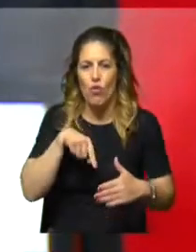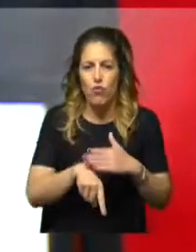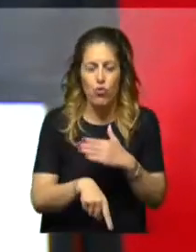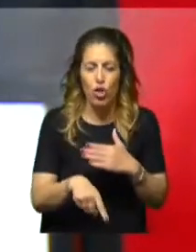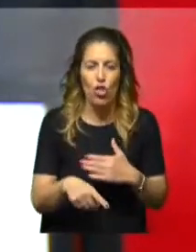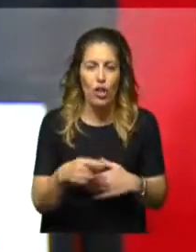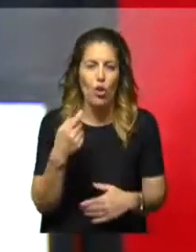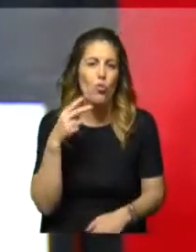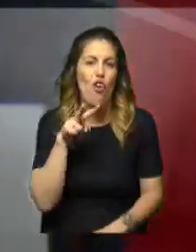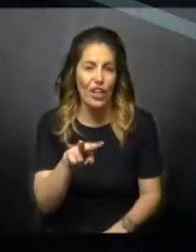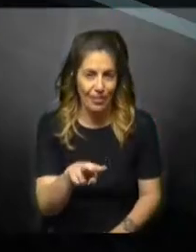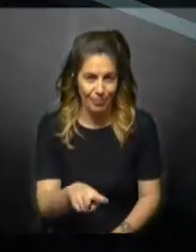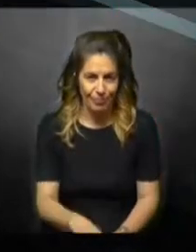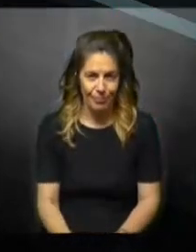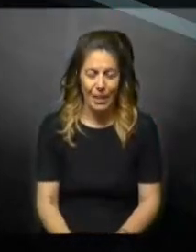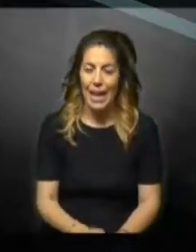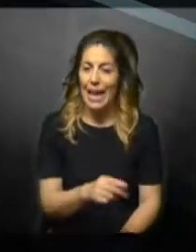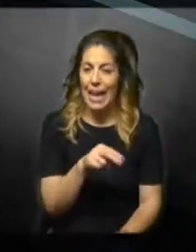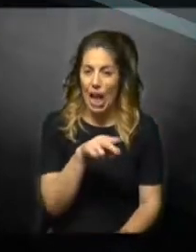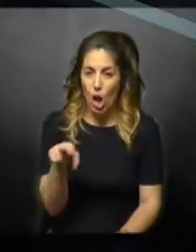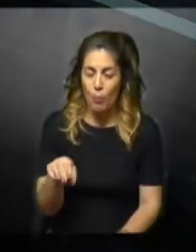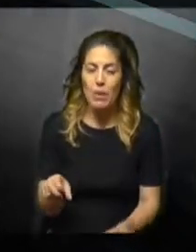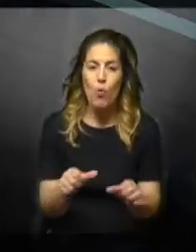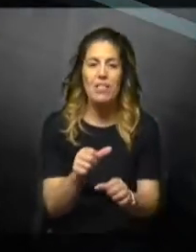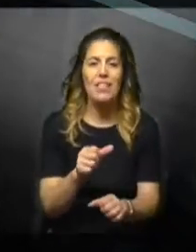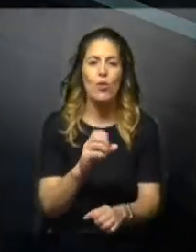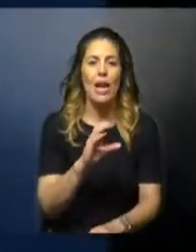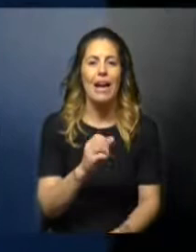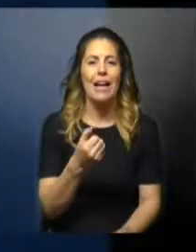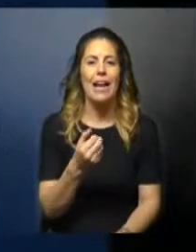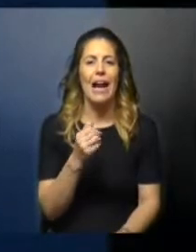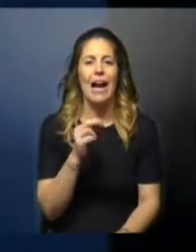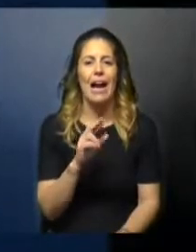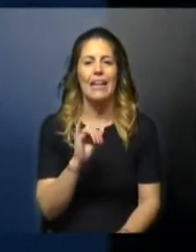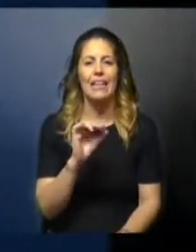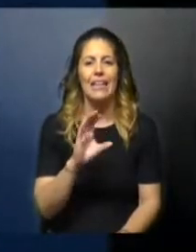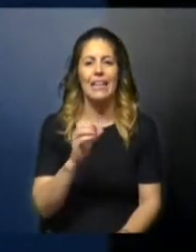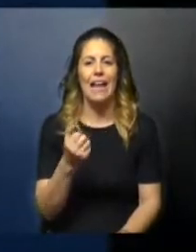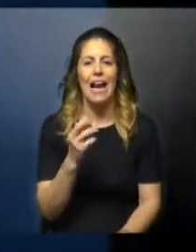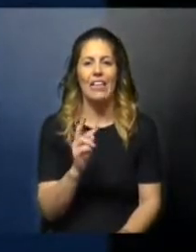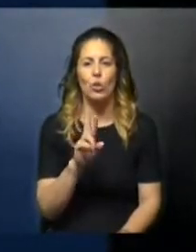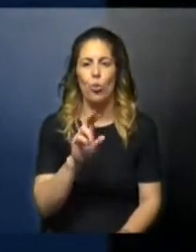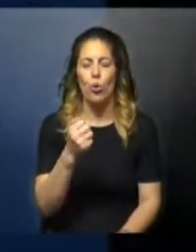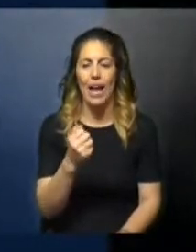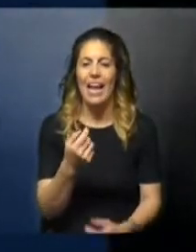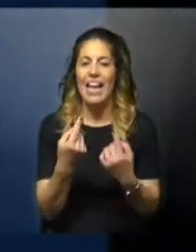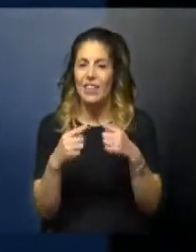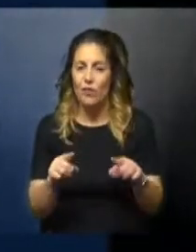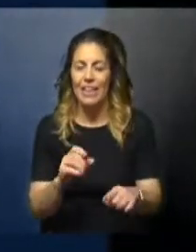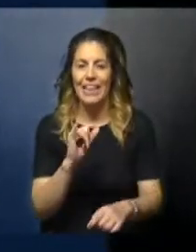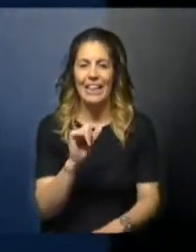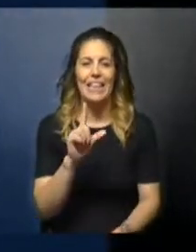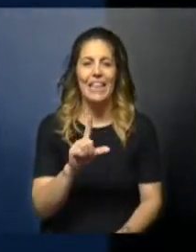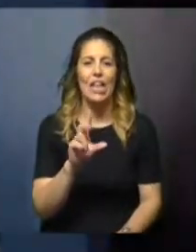percibe no es lo mismo en una caricatura de hacer una caricatura que una ilustración estamos hablando de cosas diferentes